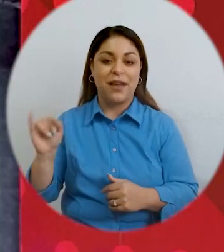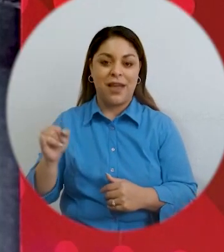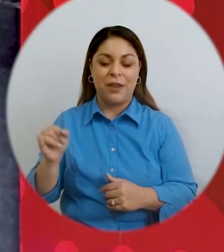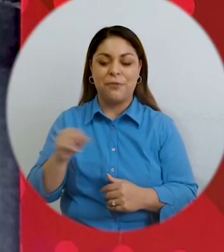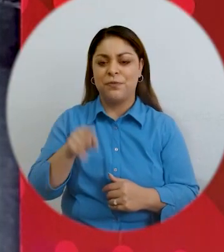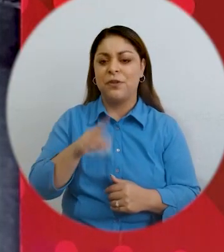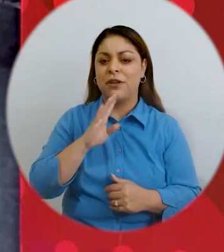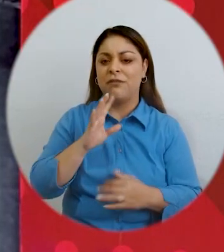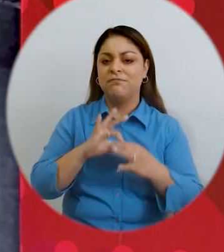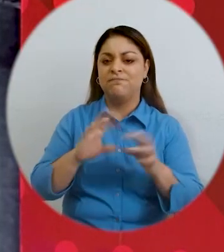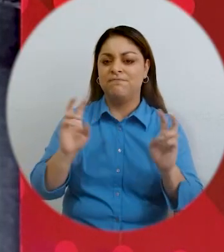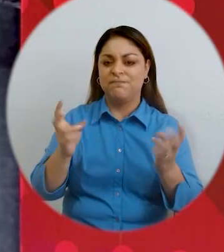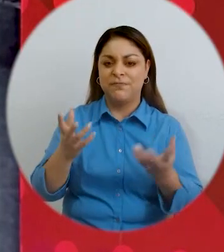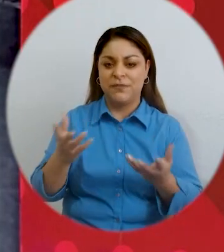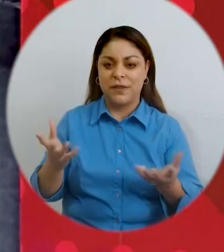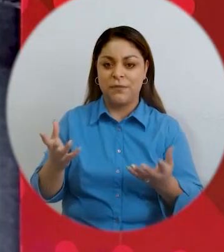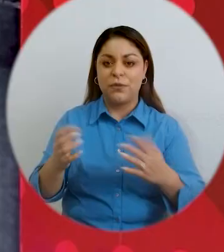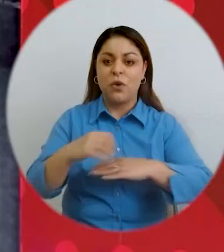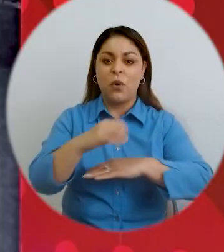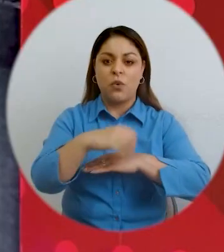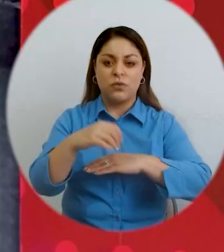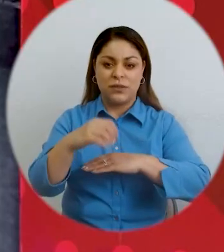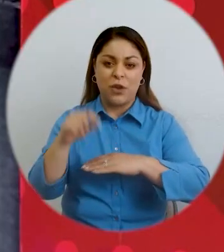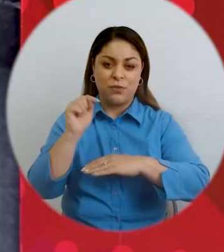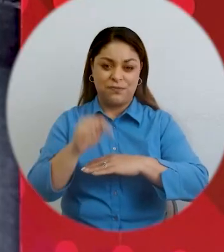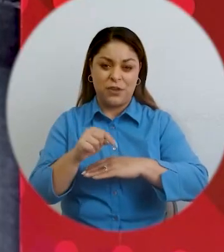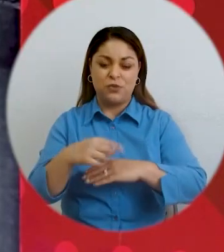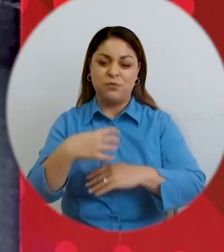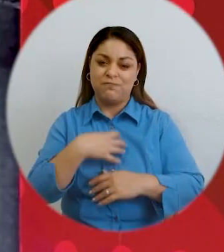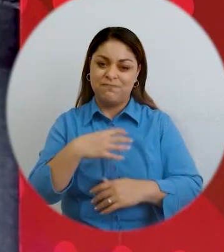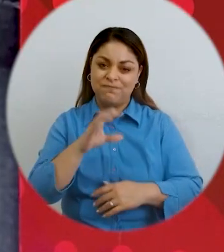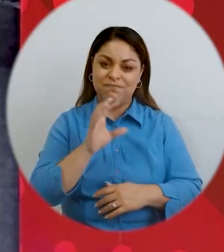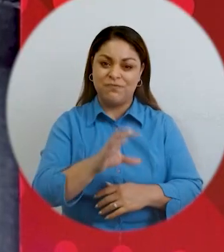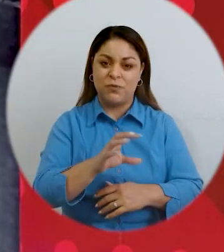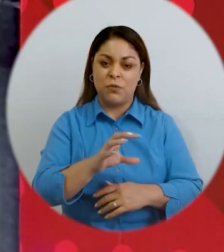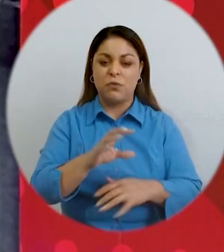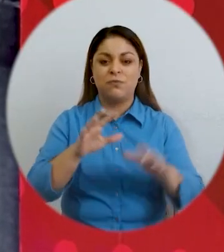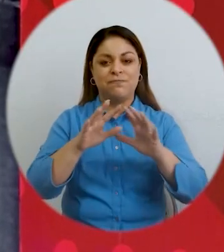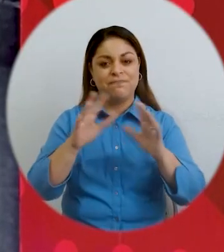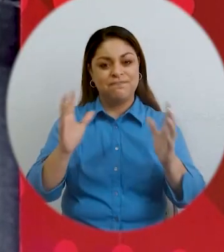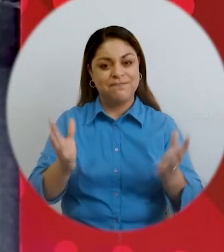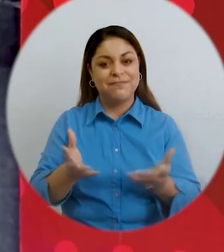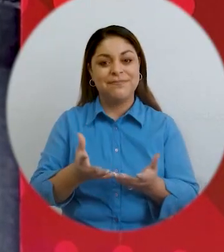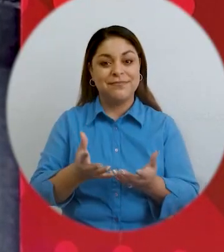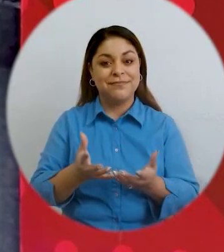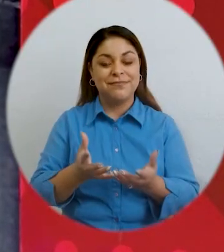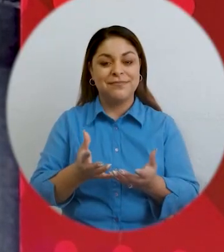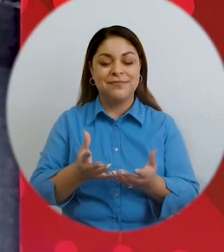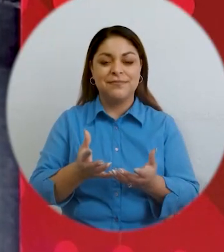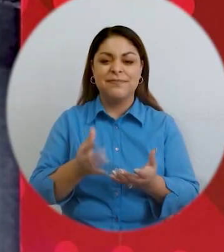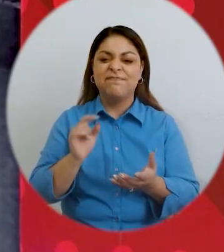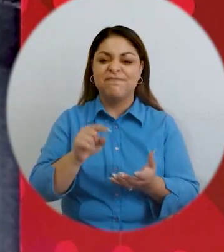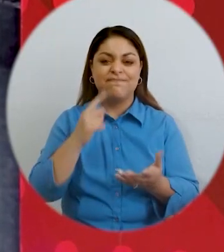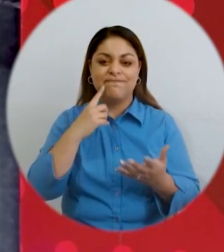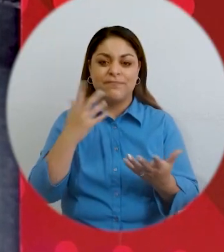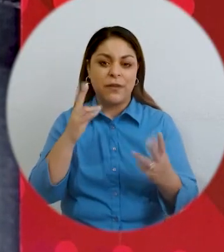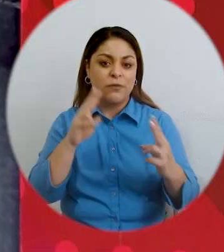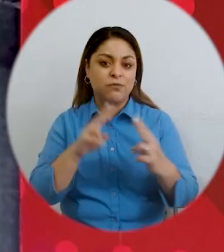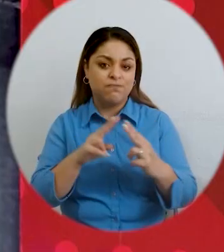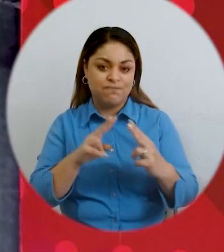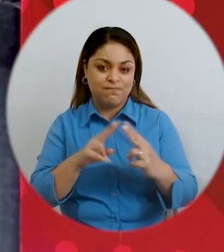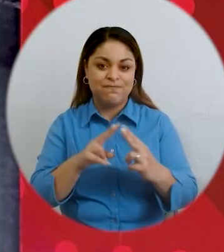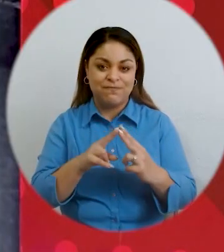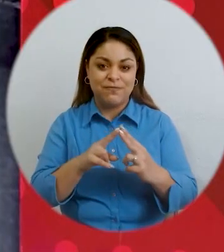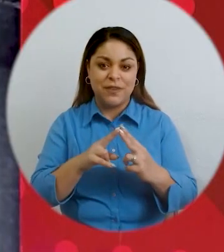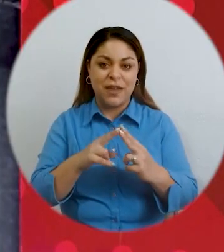vamos a hablar sobre el océano como patrimonio de la humanidad. Un poco para conocer